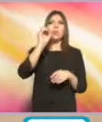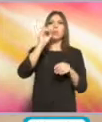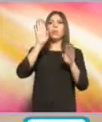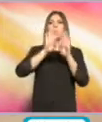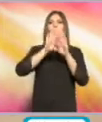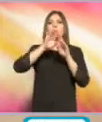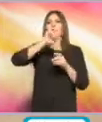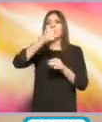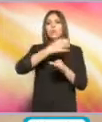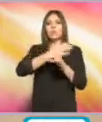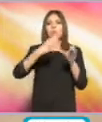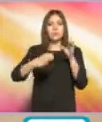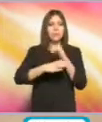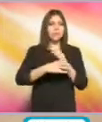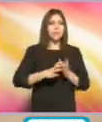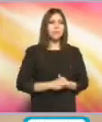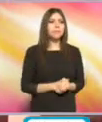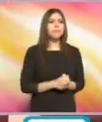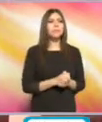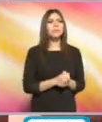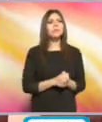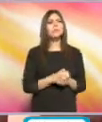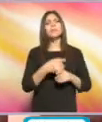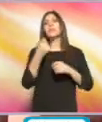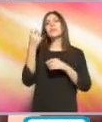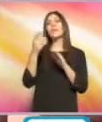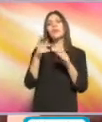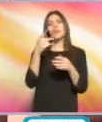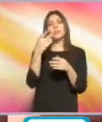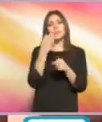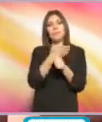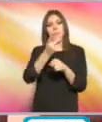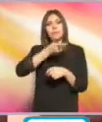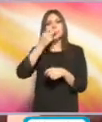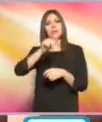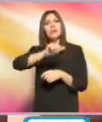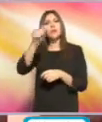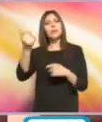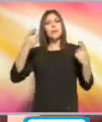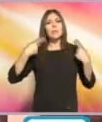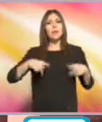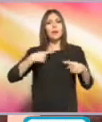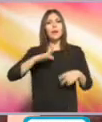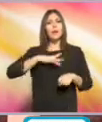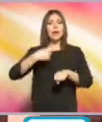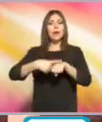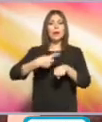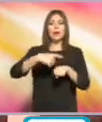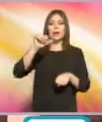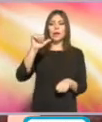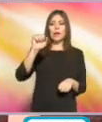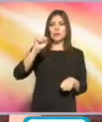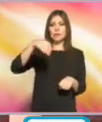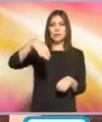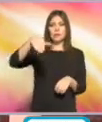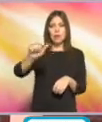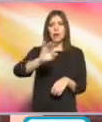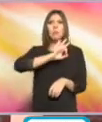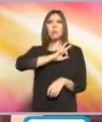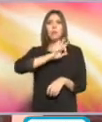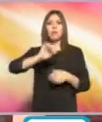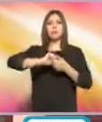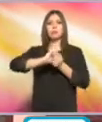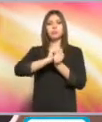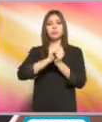podrían desencadenar la bronquitis. Definitivamente, sí. El paciente asmático es un hiperreactivo. Y